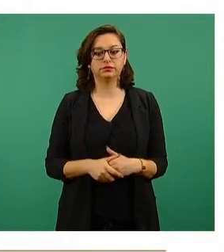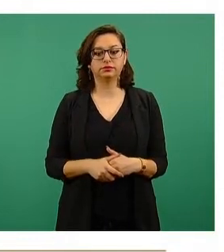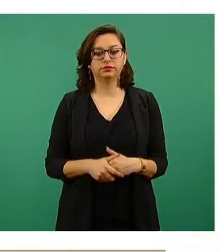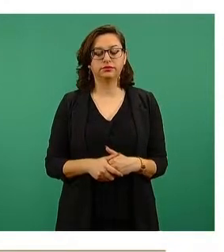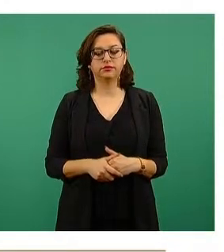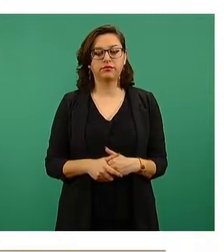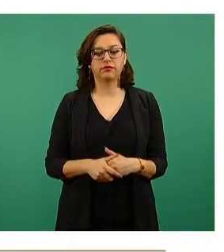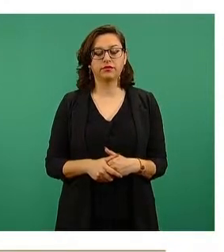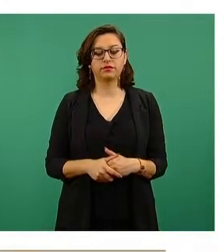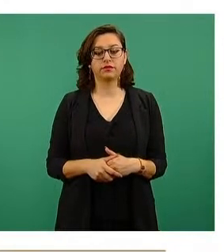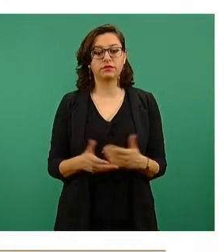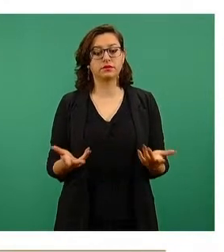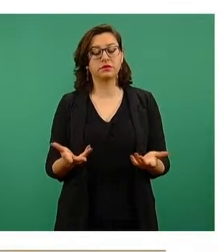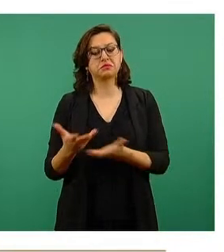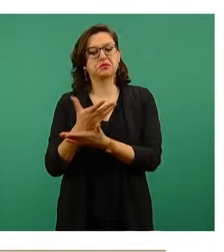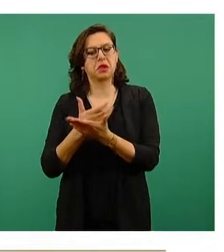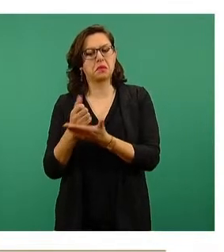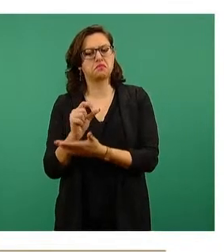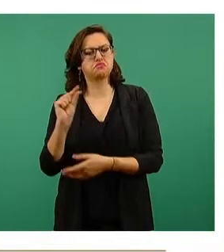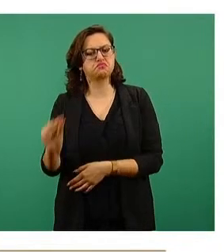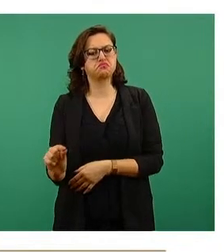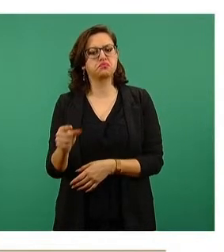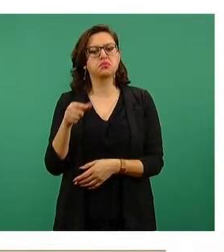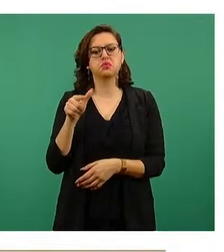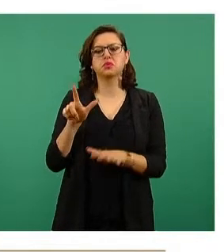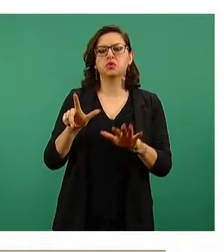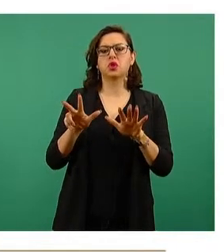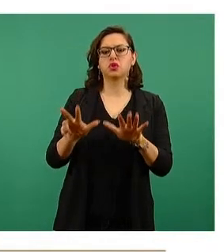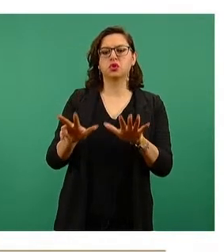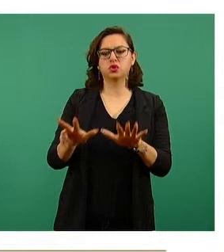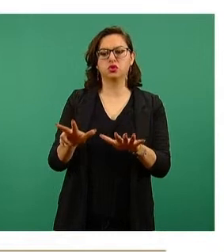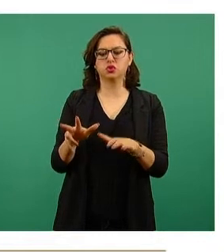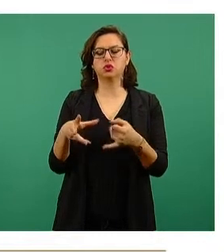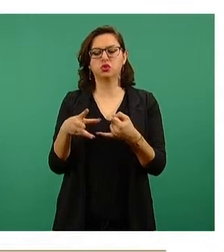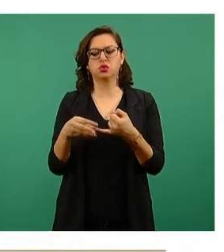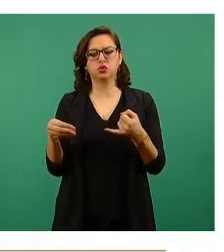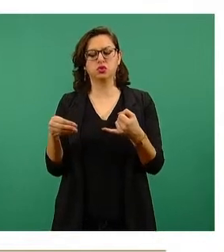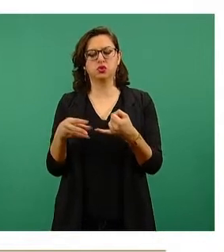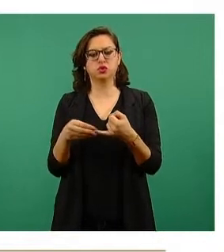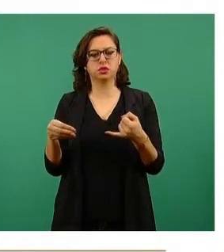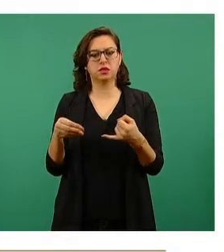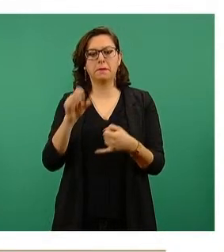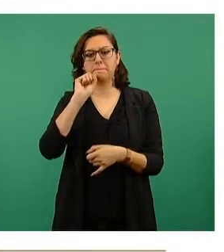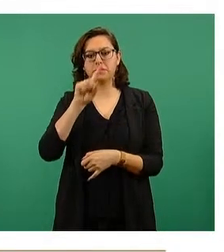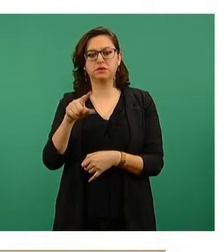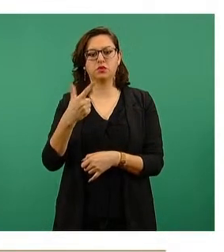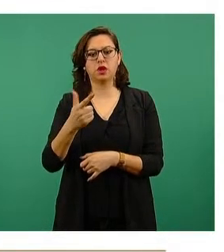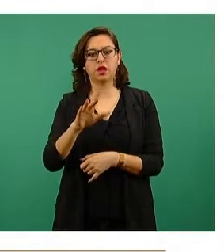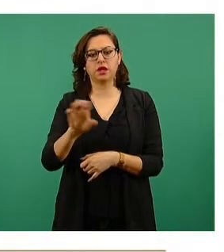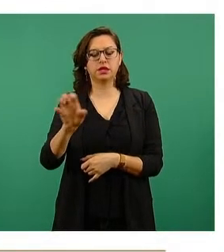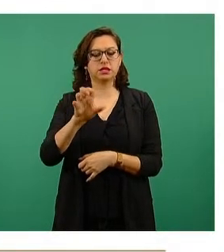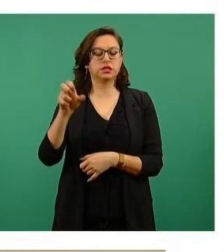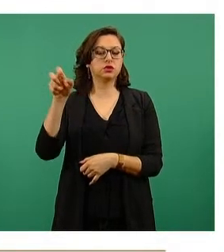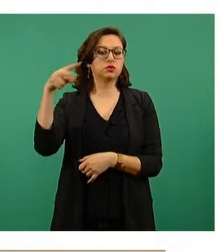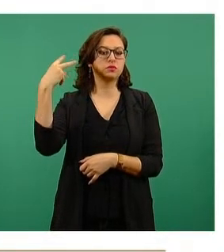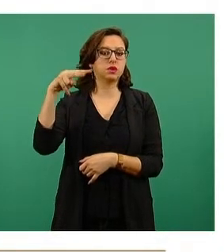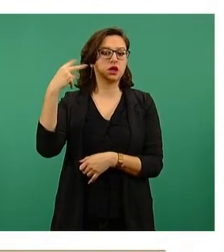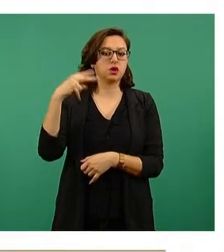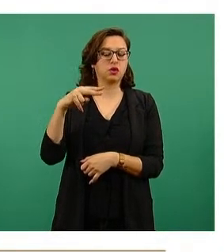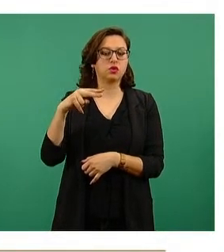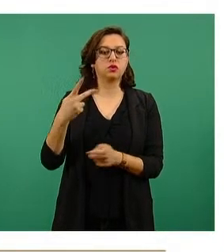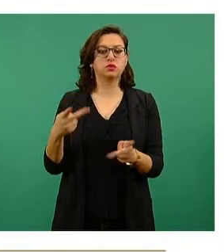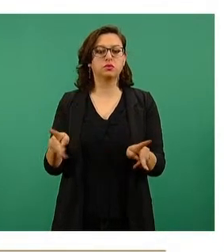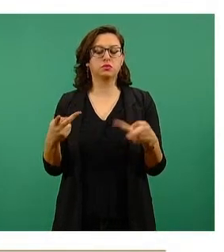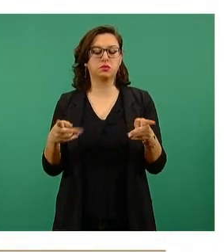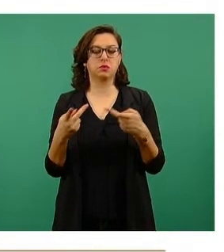El indicador de ganancia más bajo, con 18 centavos, lo encontramos en la misma marca G500 en Medellín de Bravo, Veracruz, con un precio